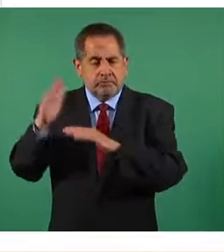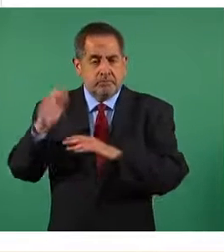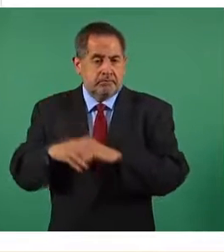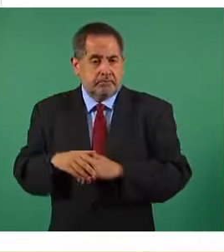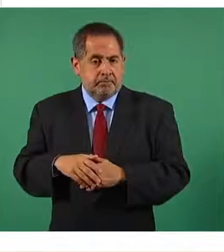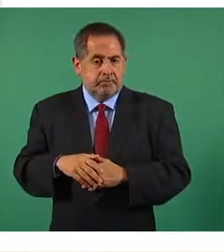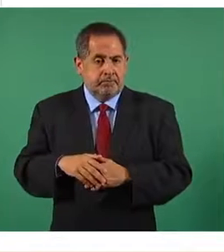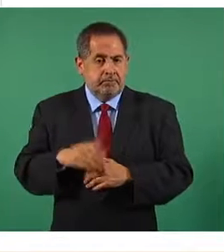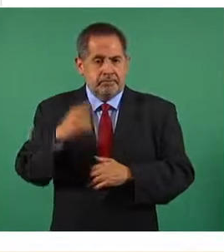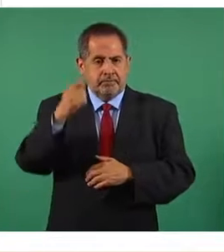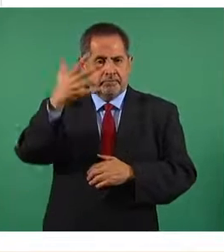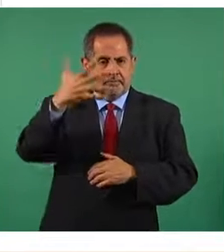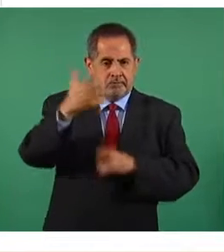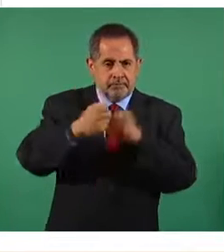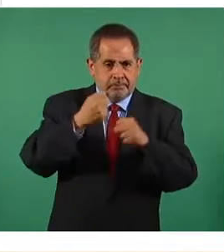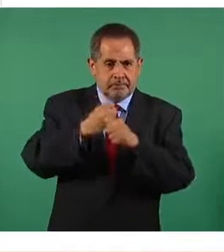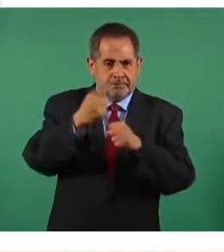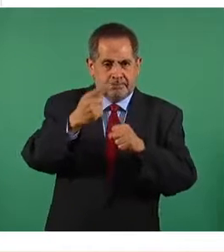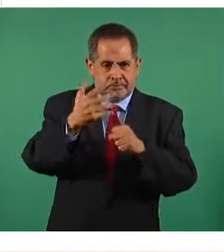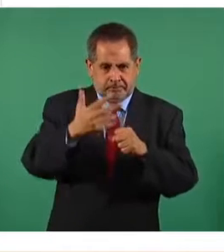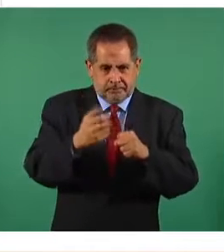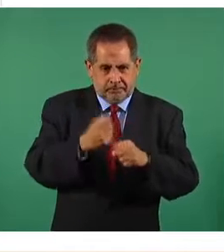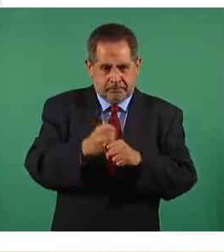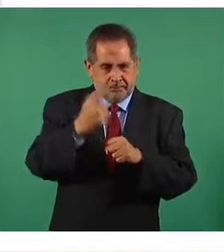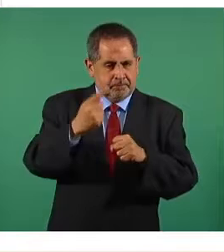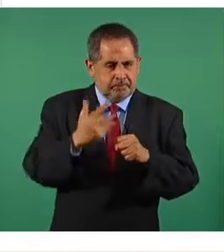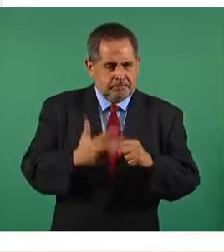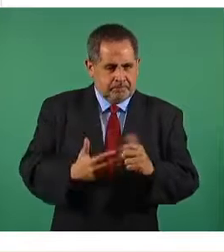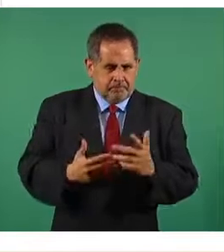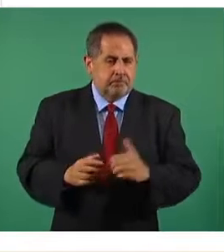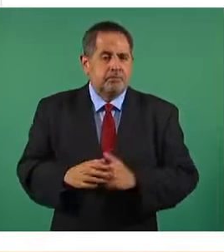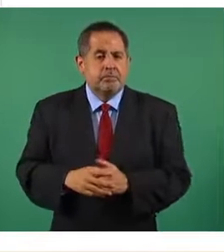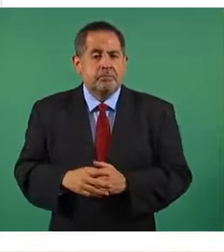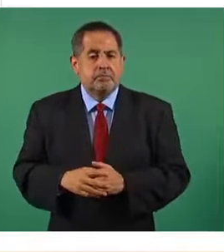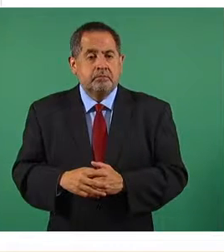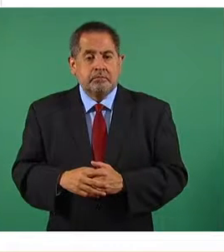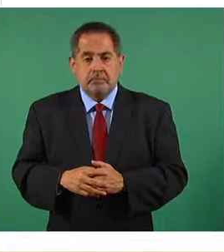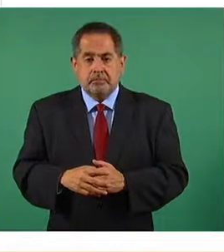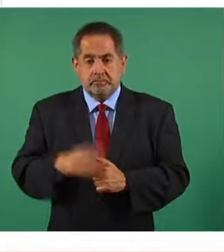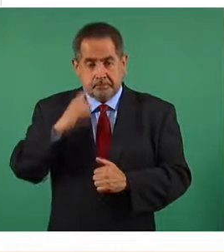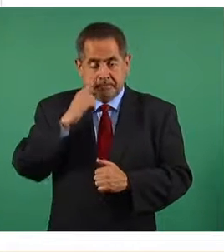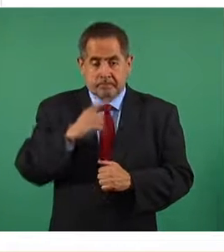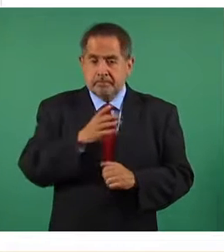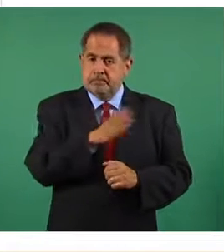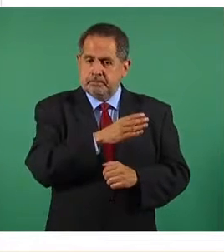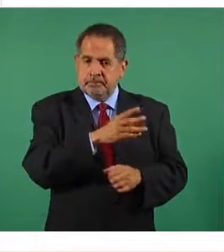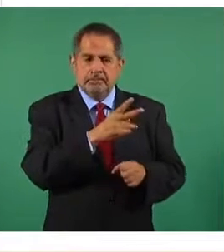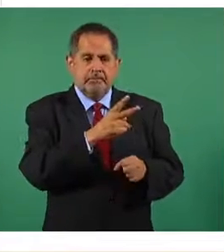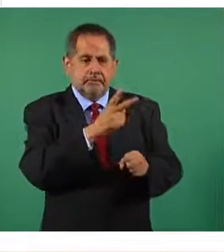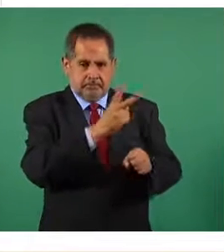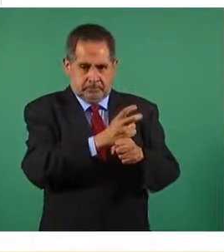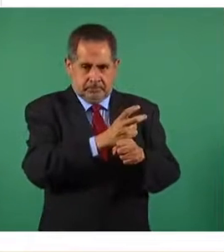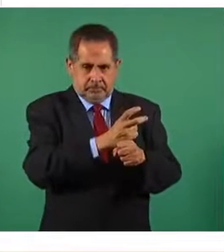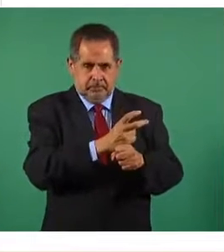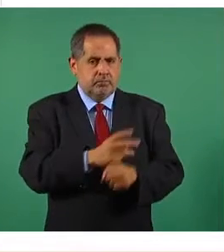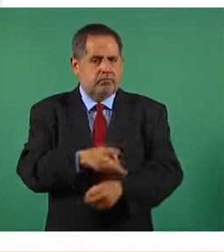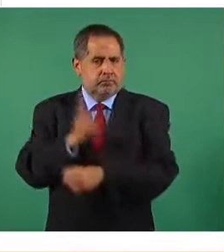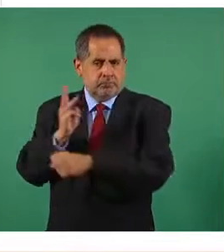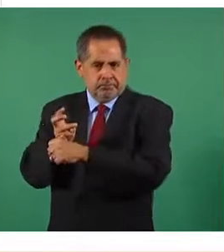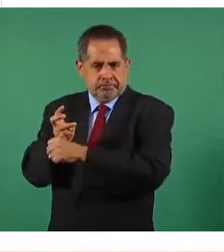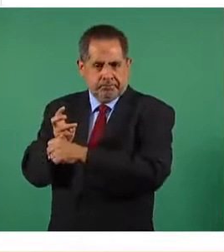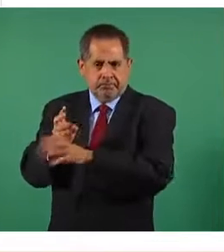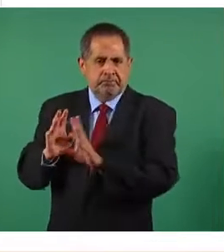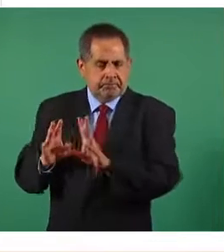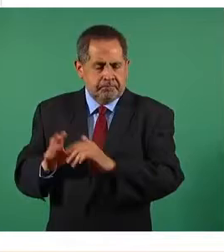son 5 años de edad. Igual, lado izquierdo, segunda ola, lado derecho, tercera ola. Y lo que pueden